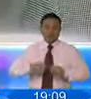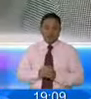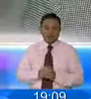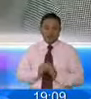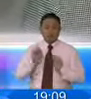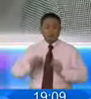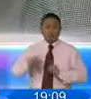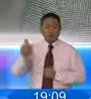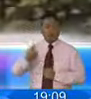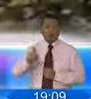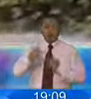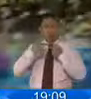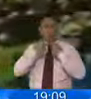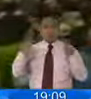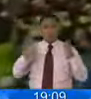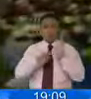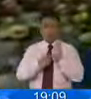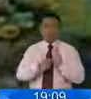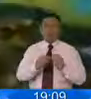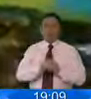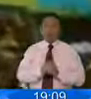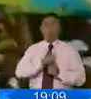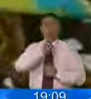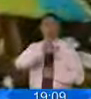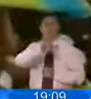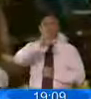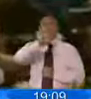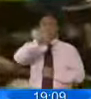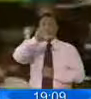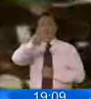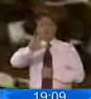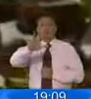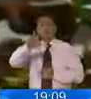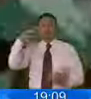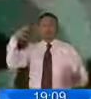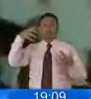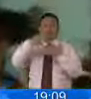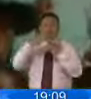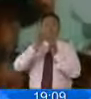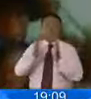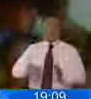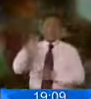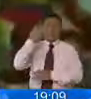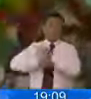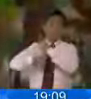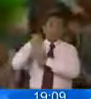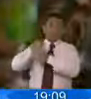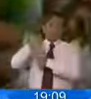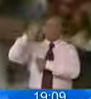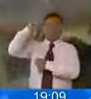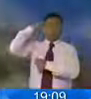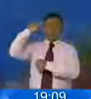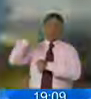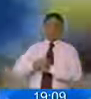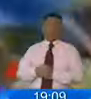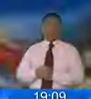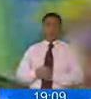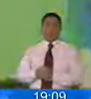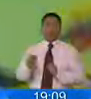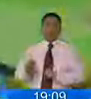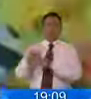de público conocimiento. Los 523 enlaces ciudadanos que se realizaron en el periodo anterior estuvieron a cargo de la Secretaría